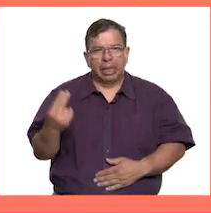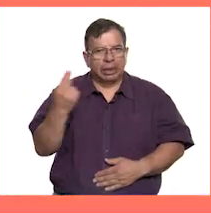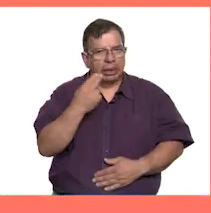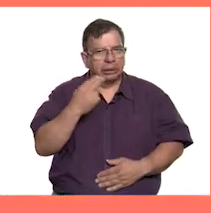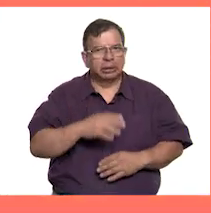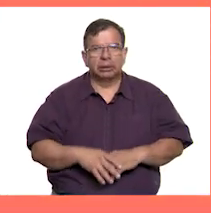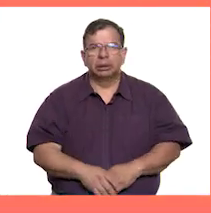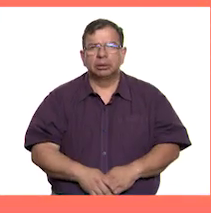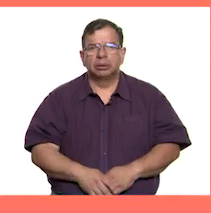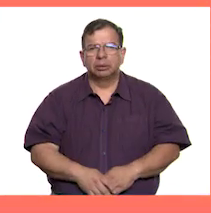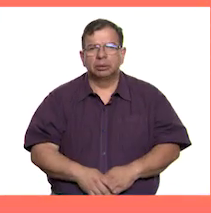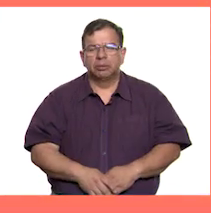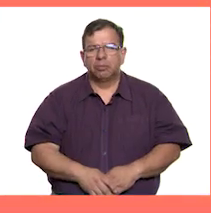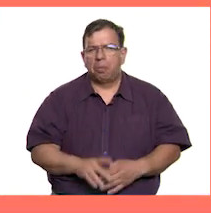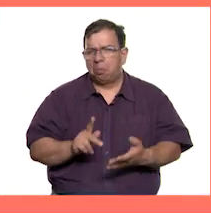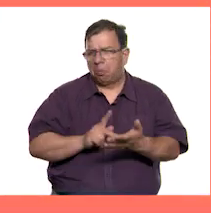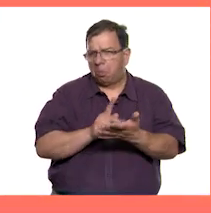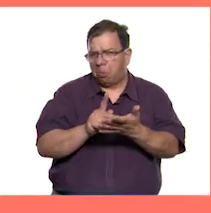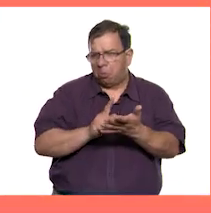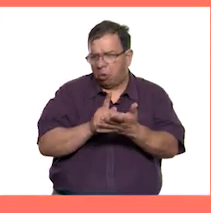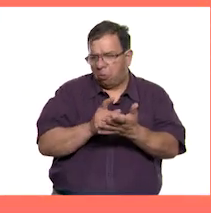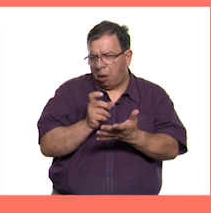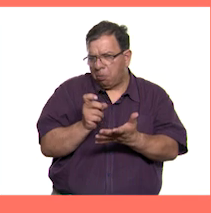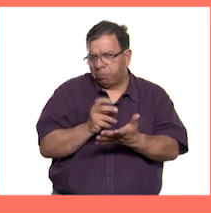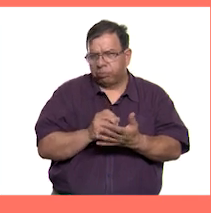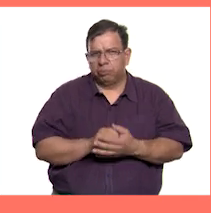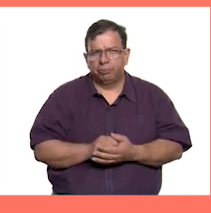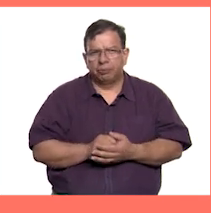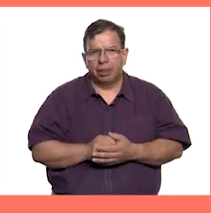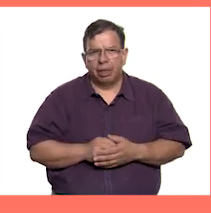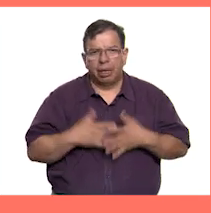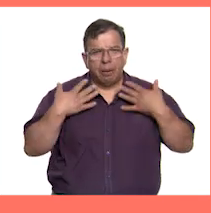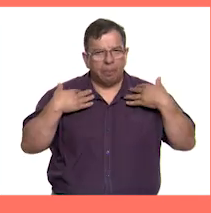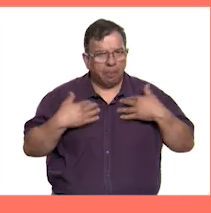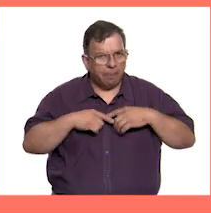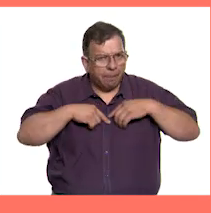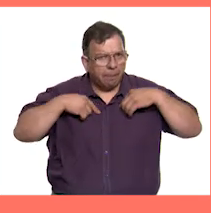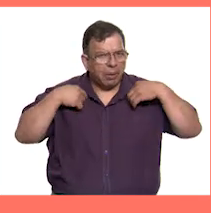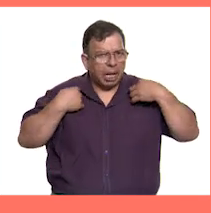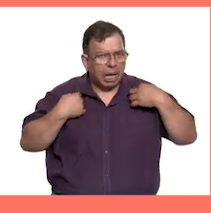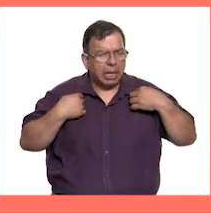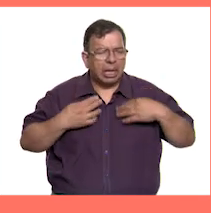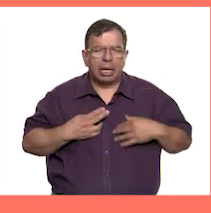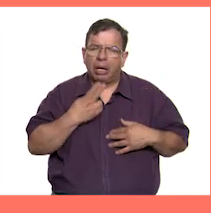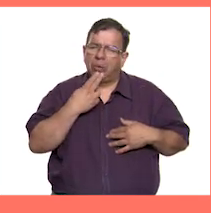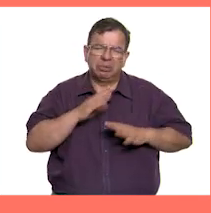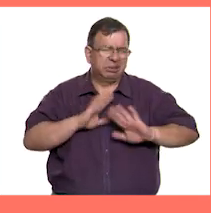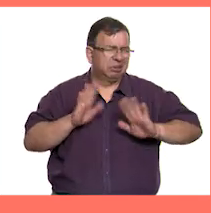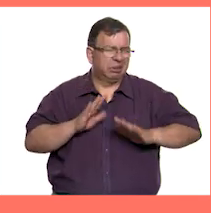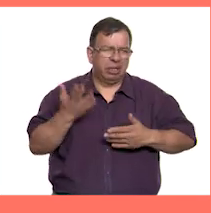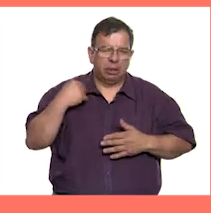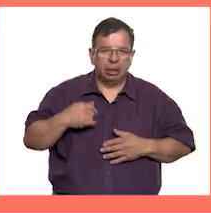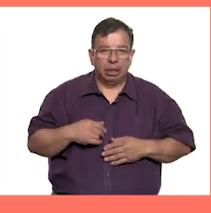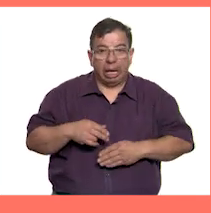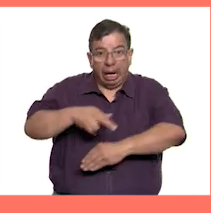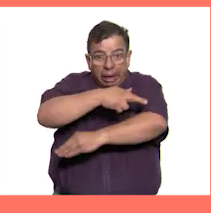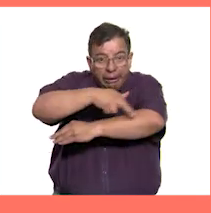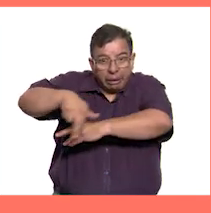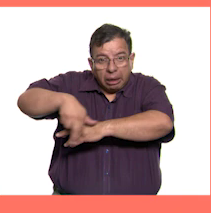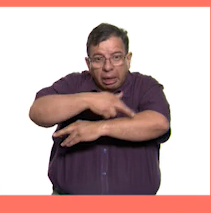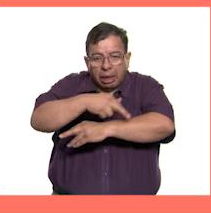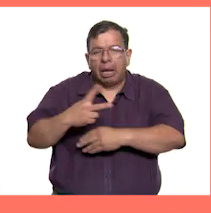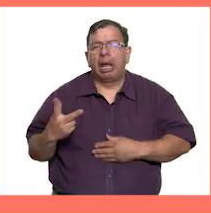Necesitarás un plumón o una pluma, una playera de algodón que ya no uses, una regla